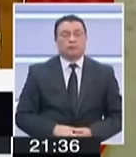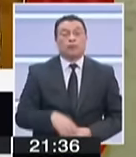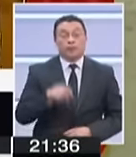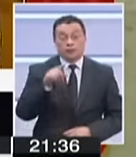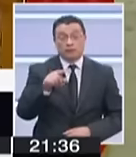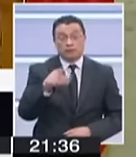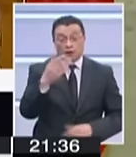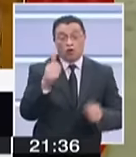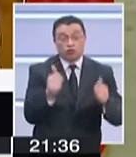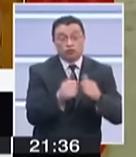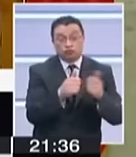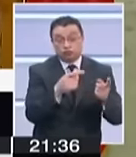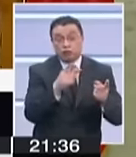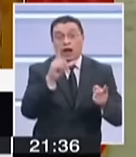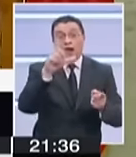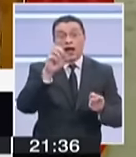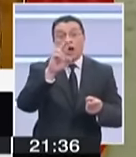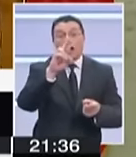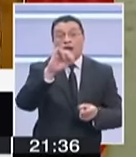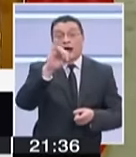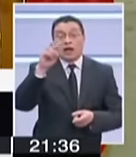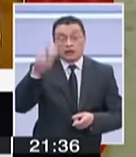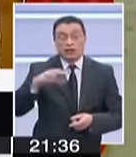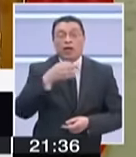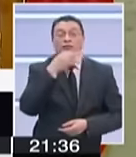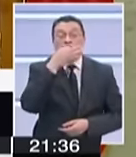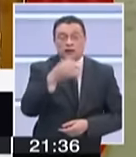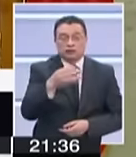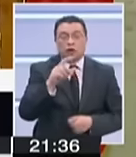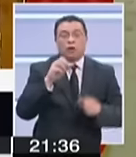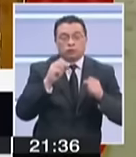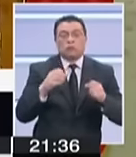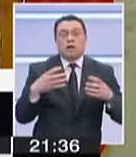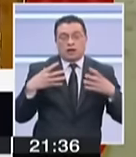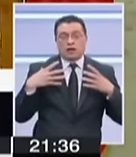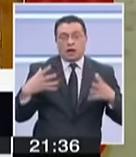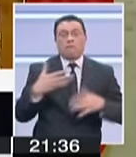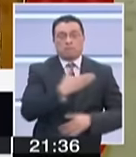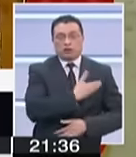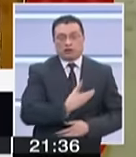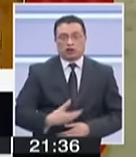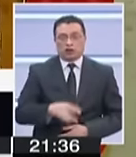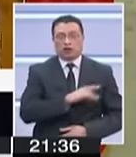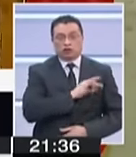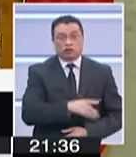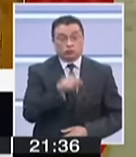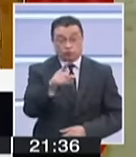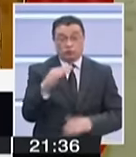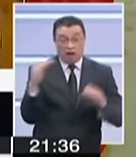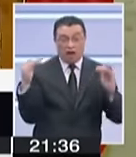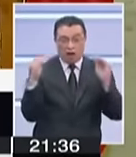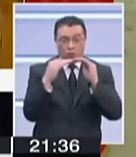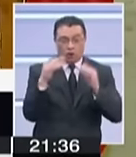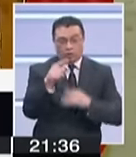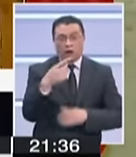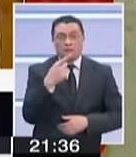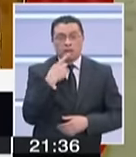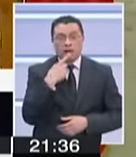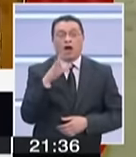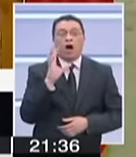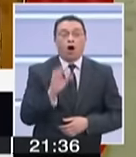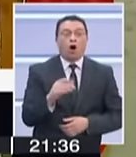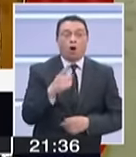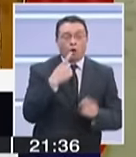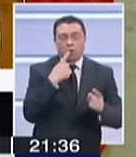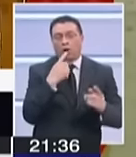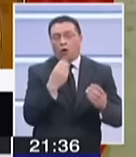colega Hernán Larraín de la UDI dijo que José Miguel Insulza sería un gran presidente de Chile. ¿Coincide usted con esas palabras o no es tan encendido su